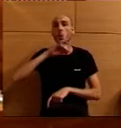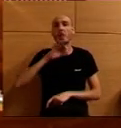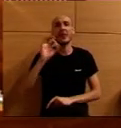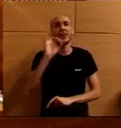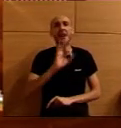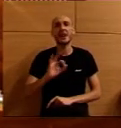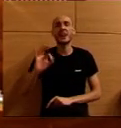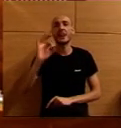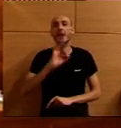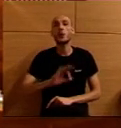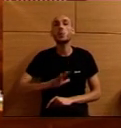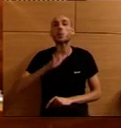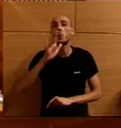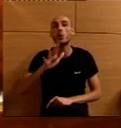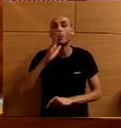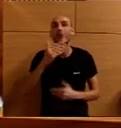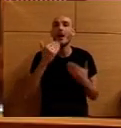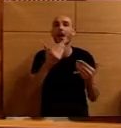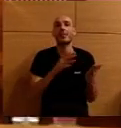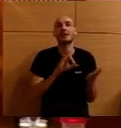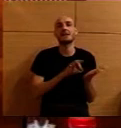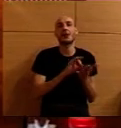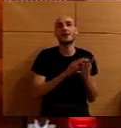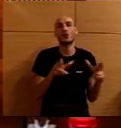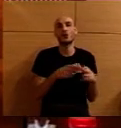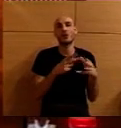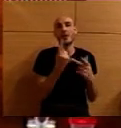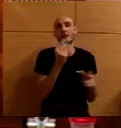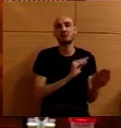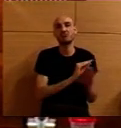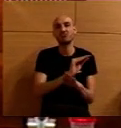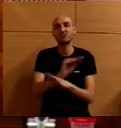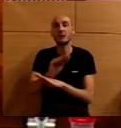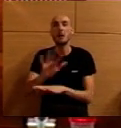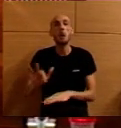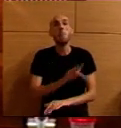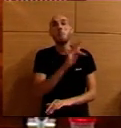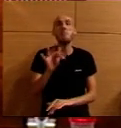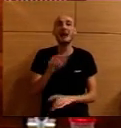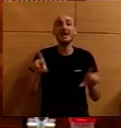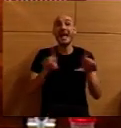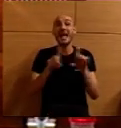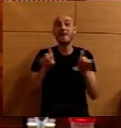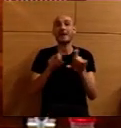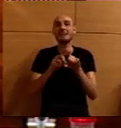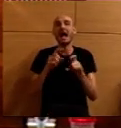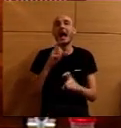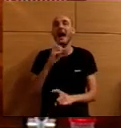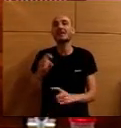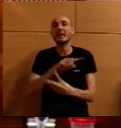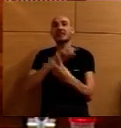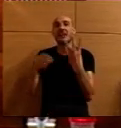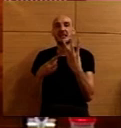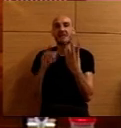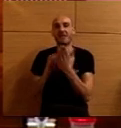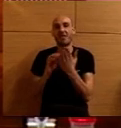vez a las PEIs y a las ayudas de servicios sociales y a que la empresa da tres avisos antes de cortar la luz. Y en